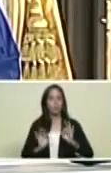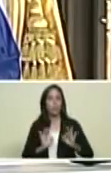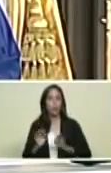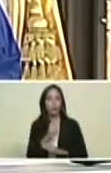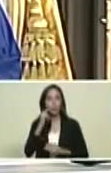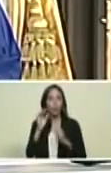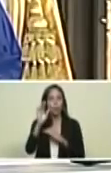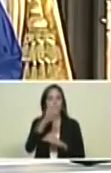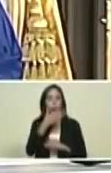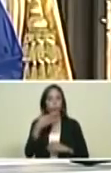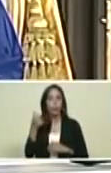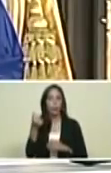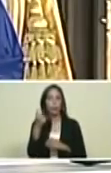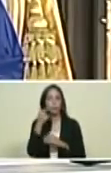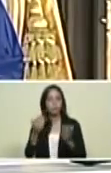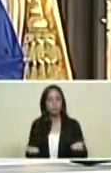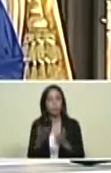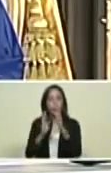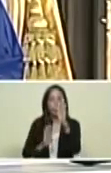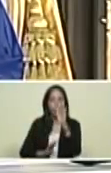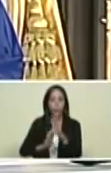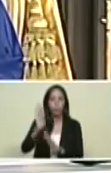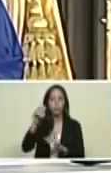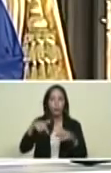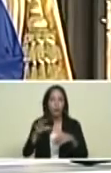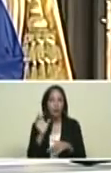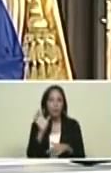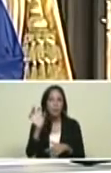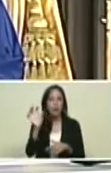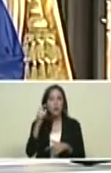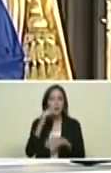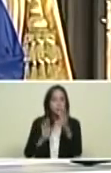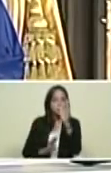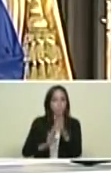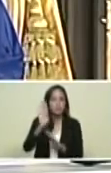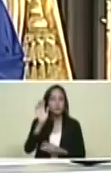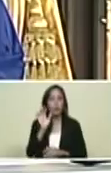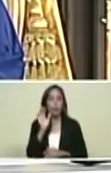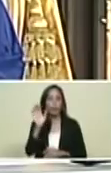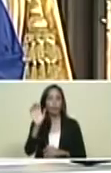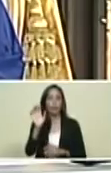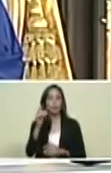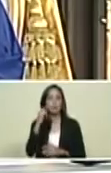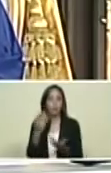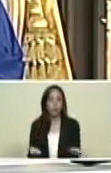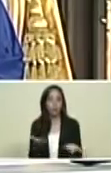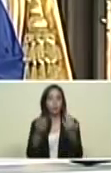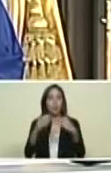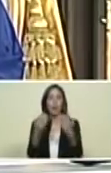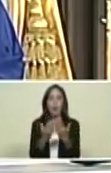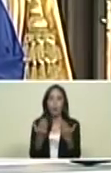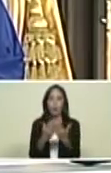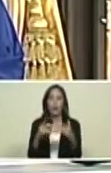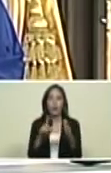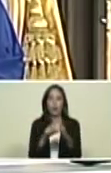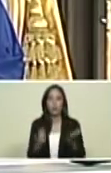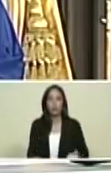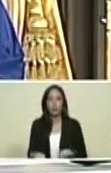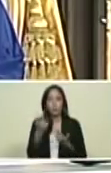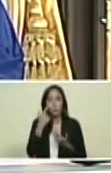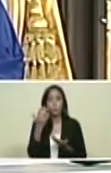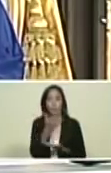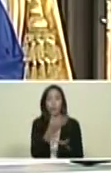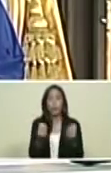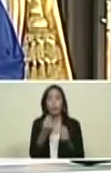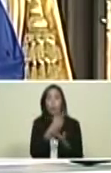futuro. La potencia que va a ser a Venezuela en el futuro está en las escuelas, en los liceos. Ahí está la